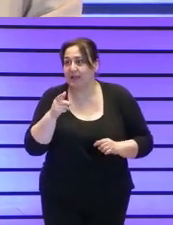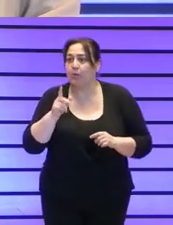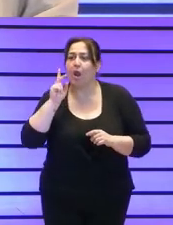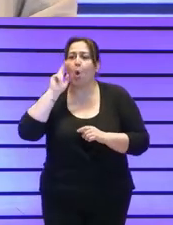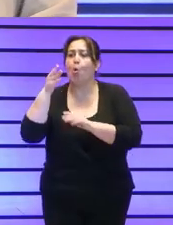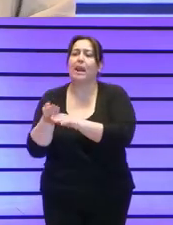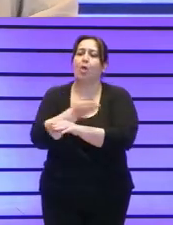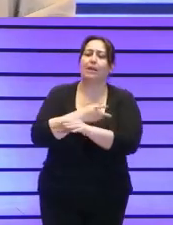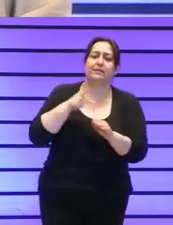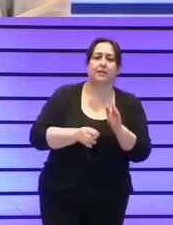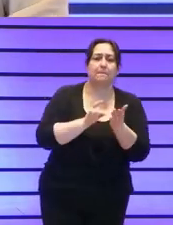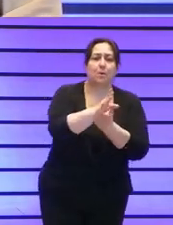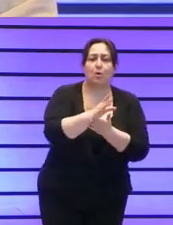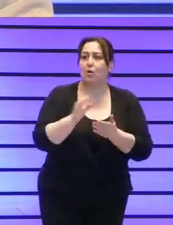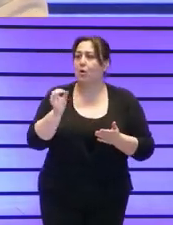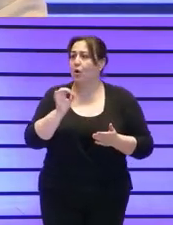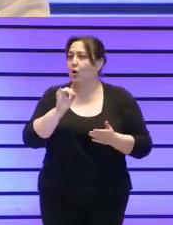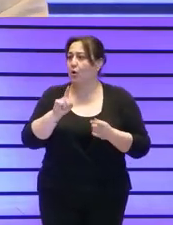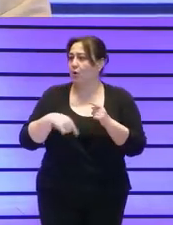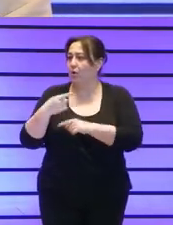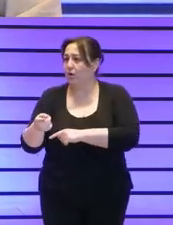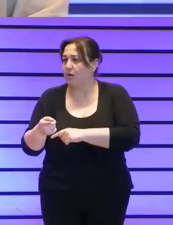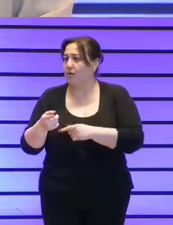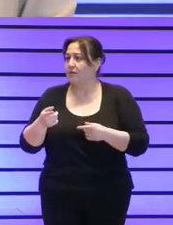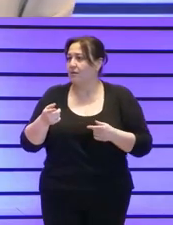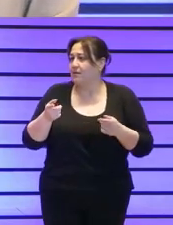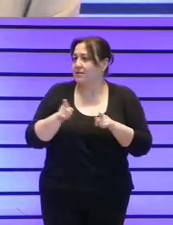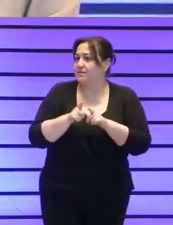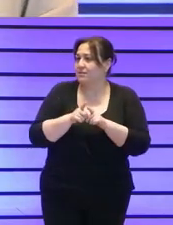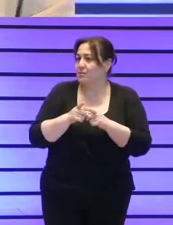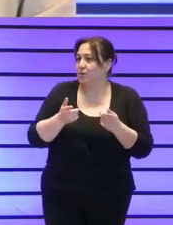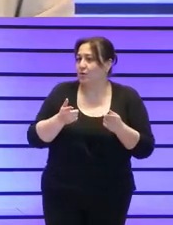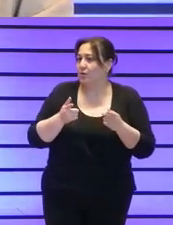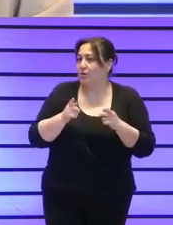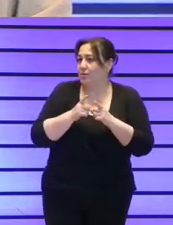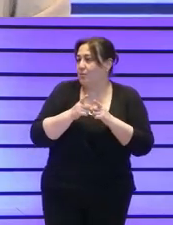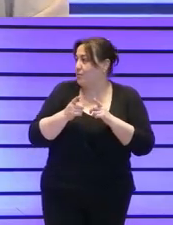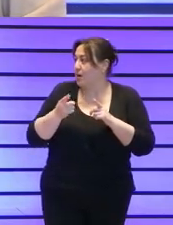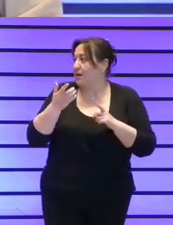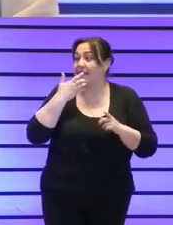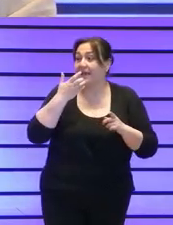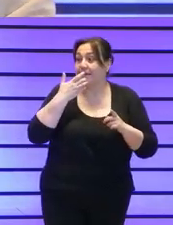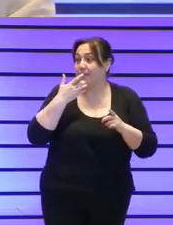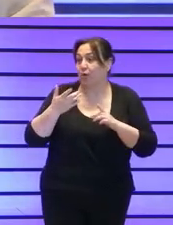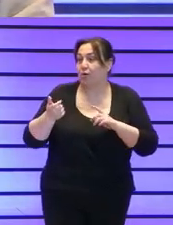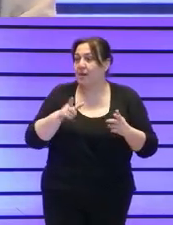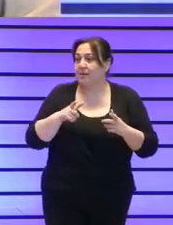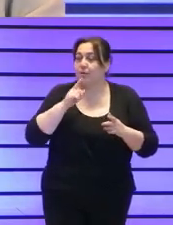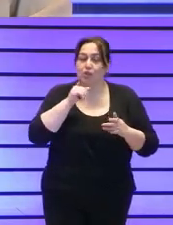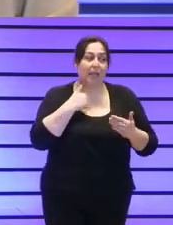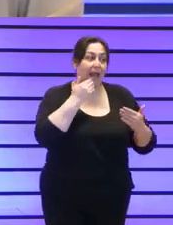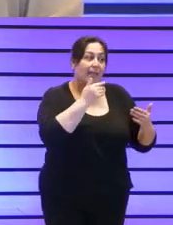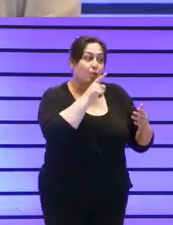¿no?, y mandan al dique seco, por seguir con los símiles marítimos, ¿no? Te agradezco lo de los mayores. Te agradezco.